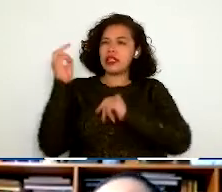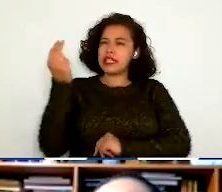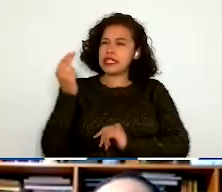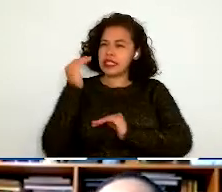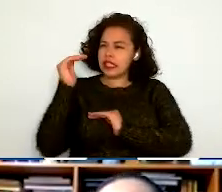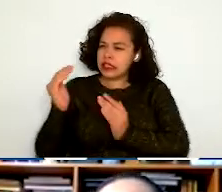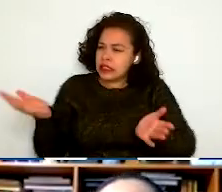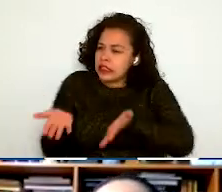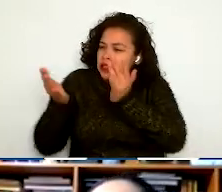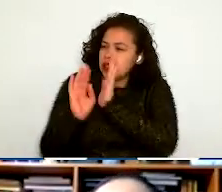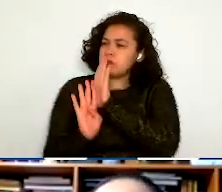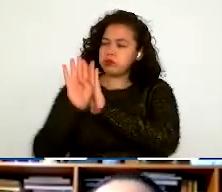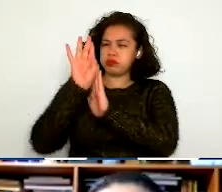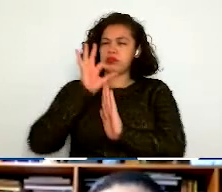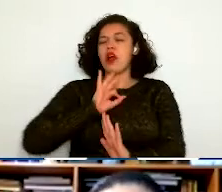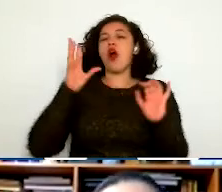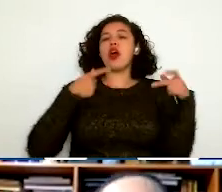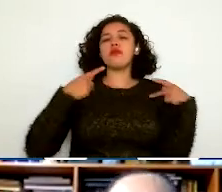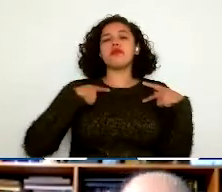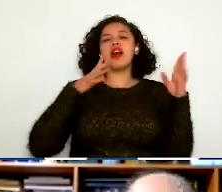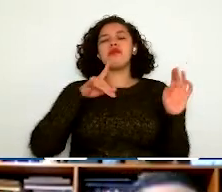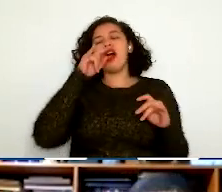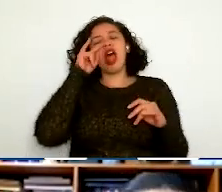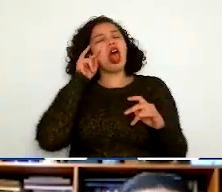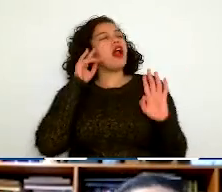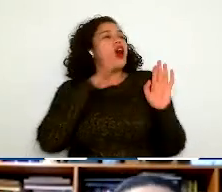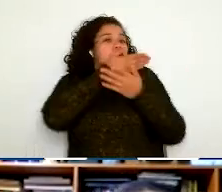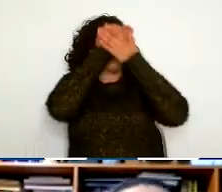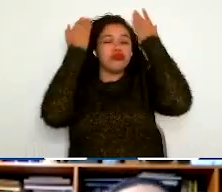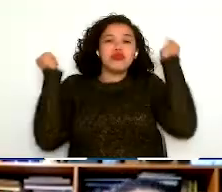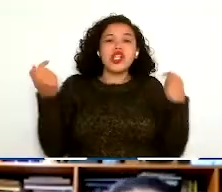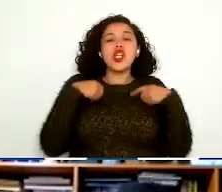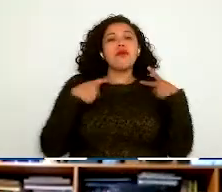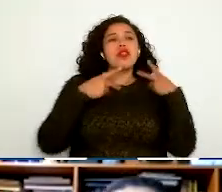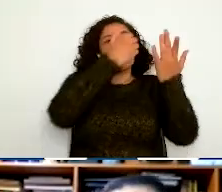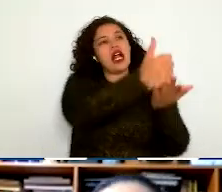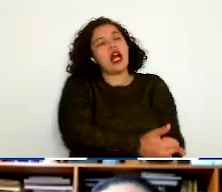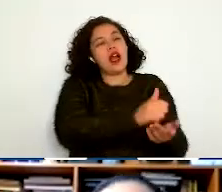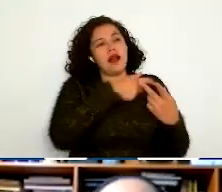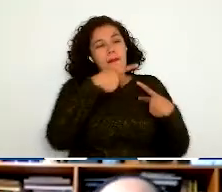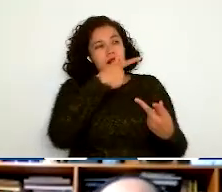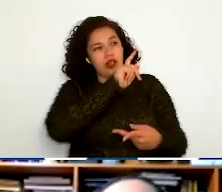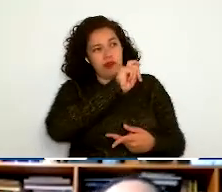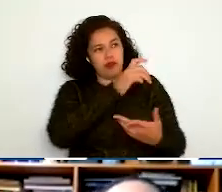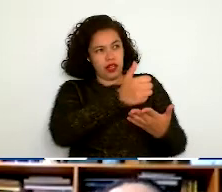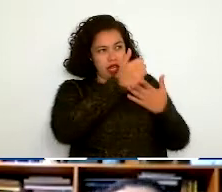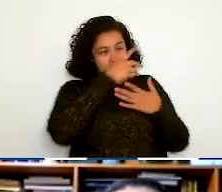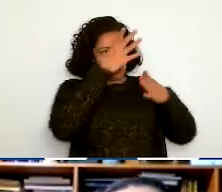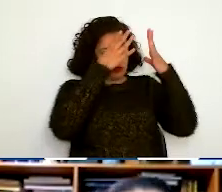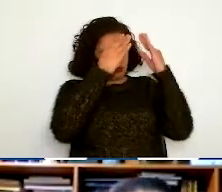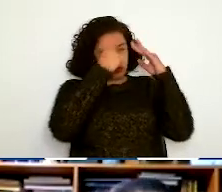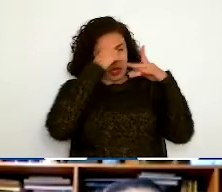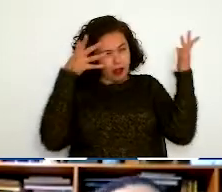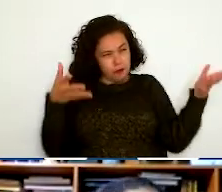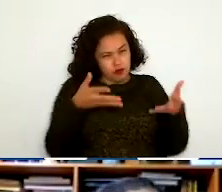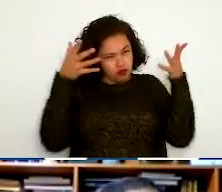muchas veces las personas no las observan y necesitan del apoyo de un profesionista que les impulse, que